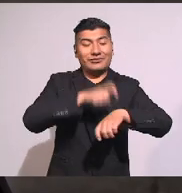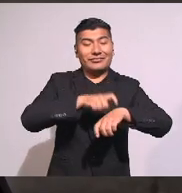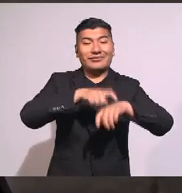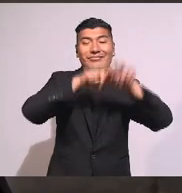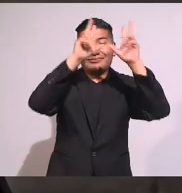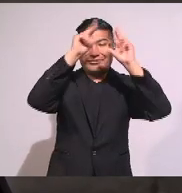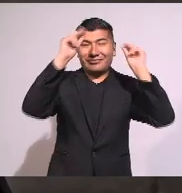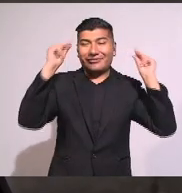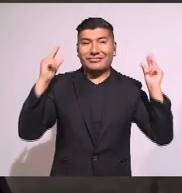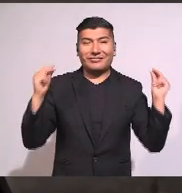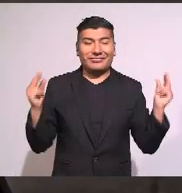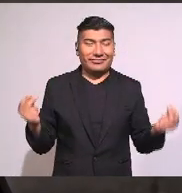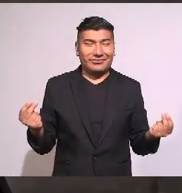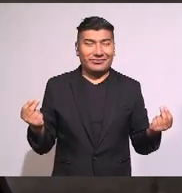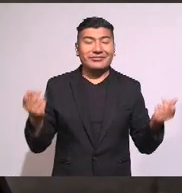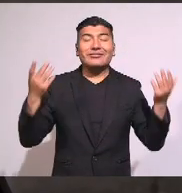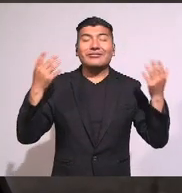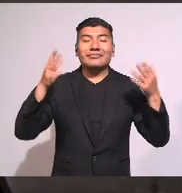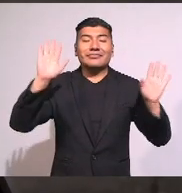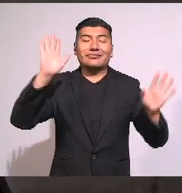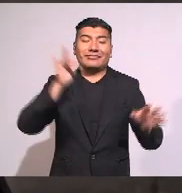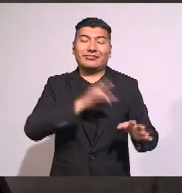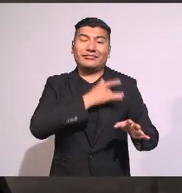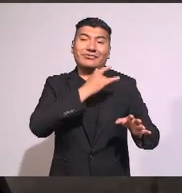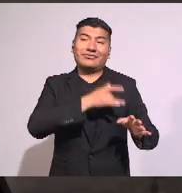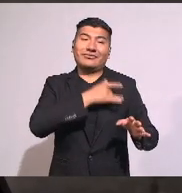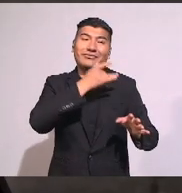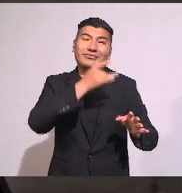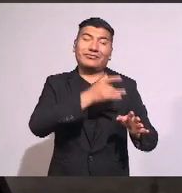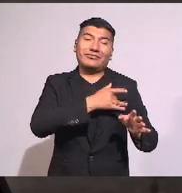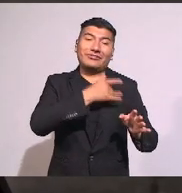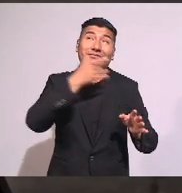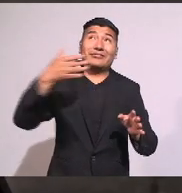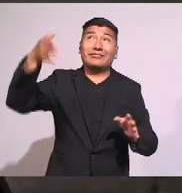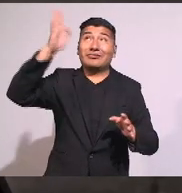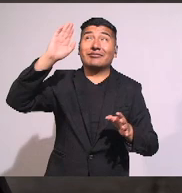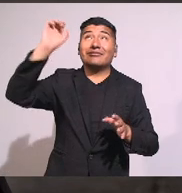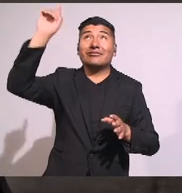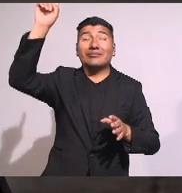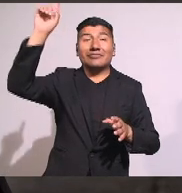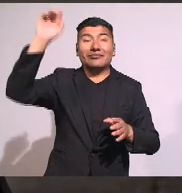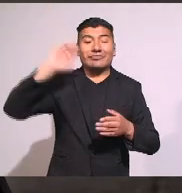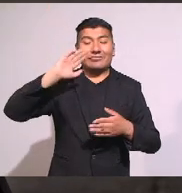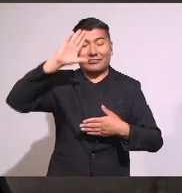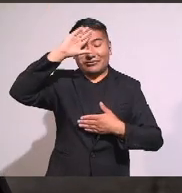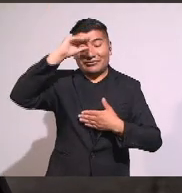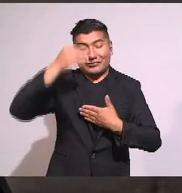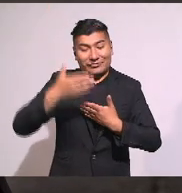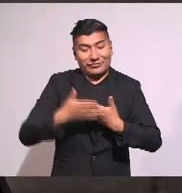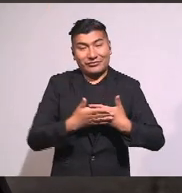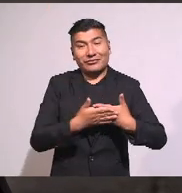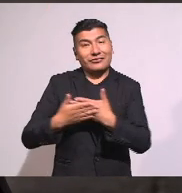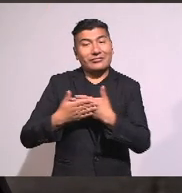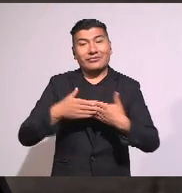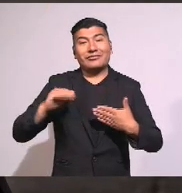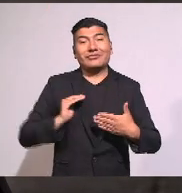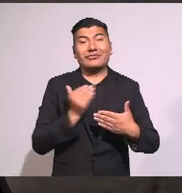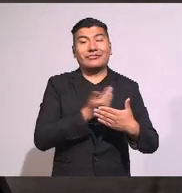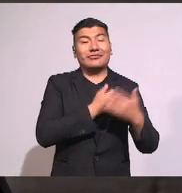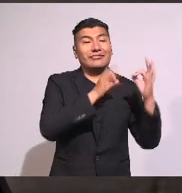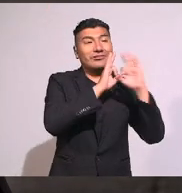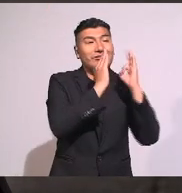Navidad, hemos experimentado la presencia del Niño Dios en nuestras vidas, en nuestras